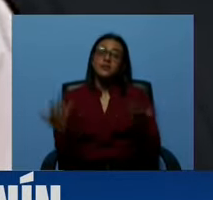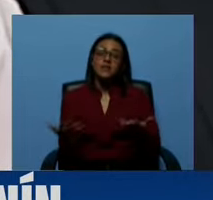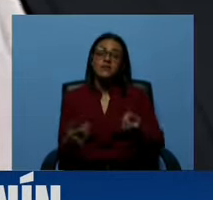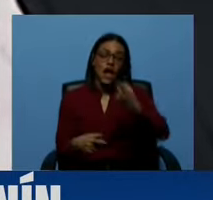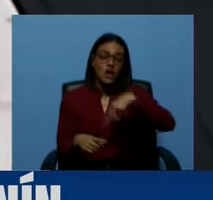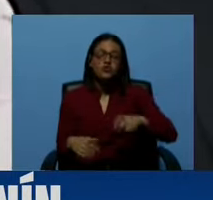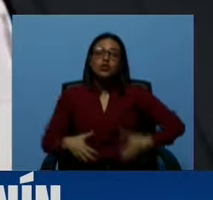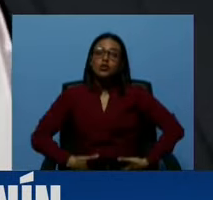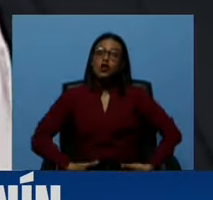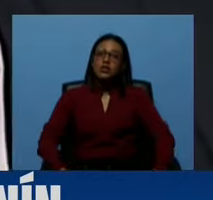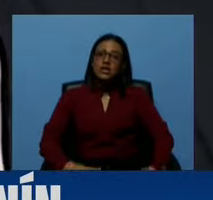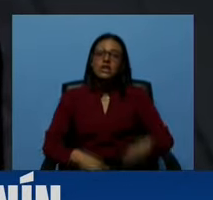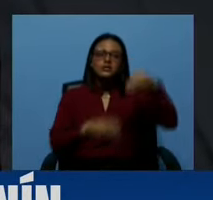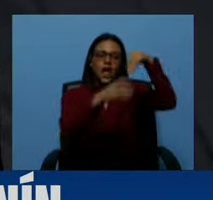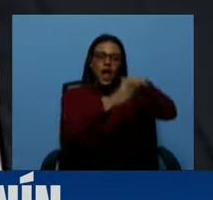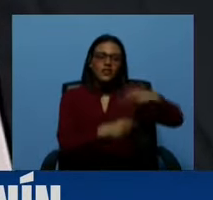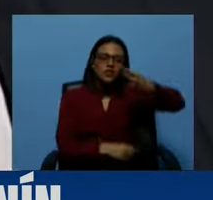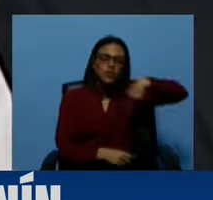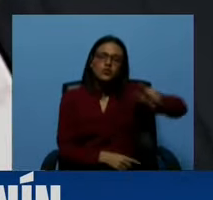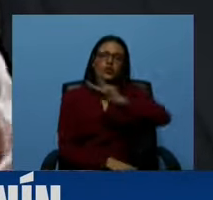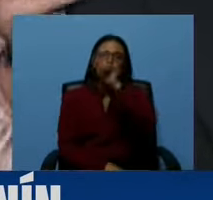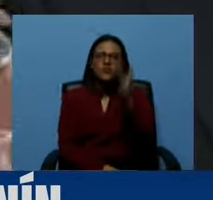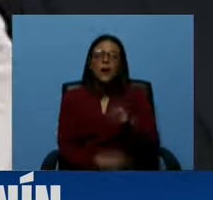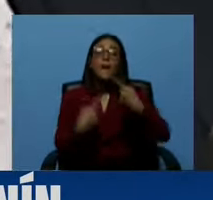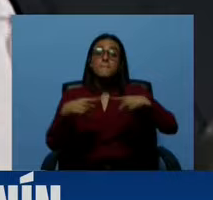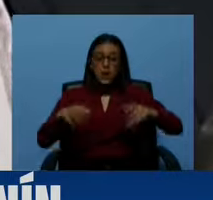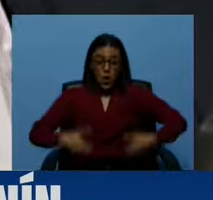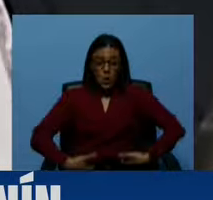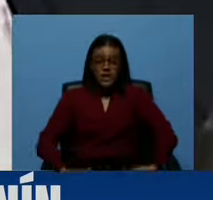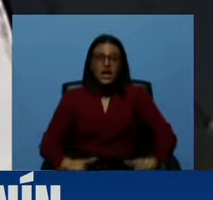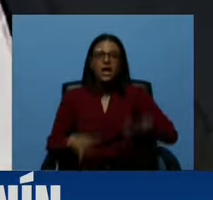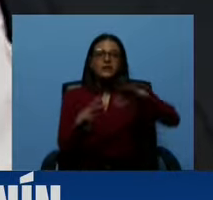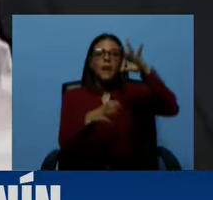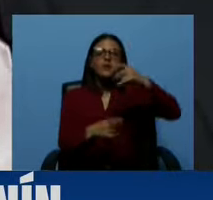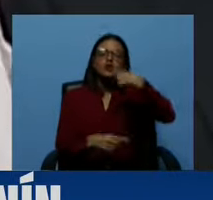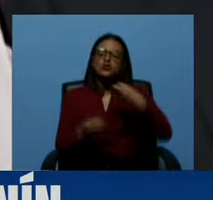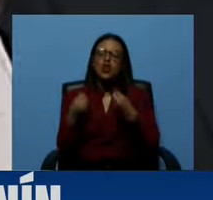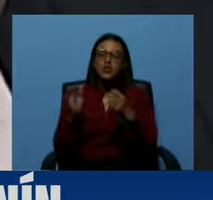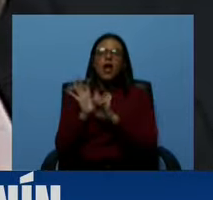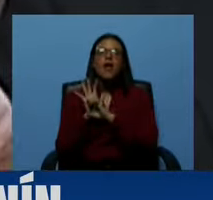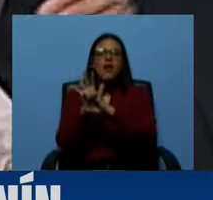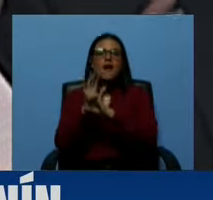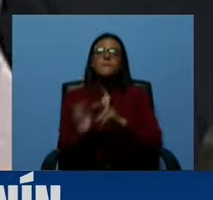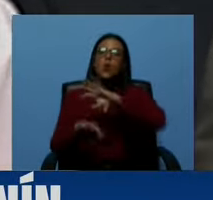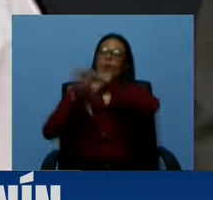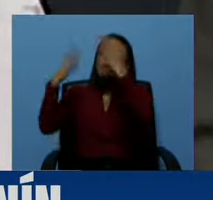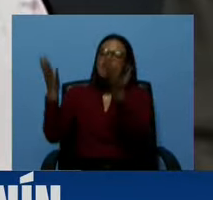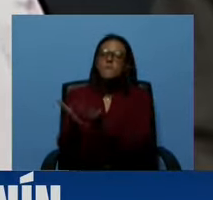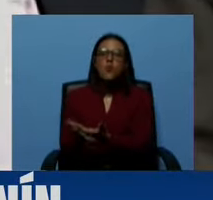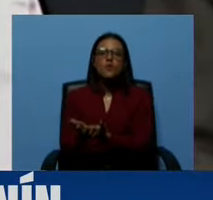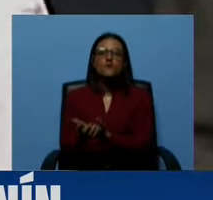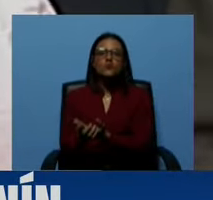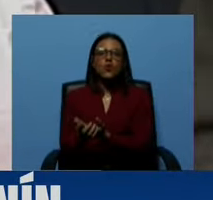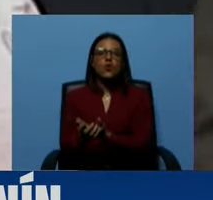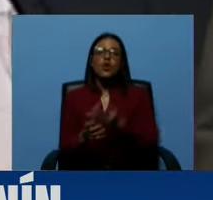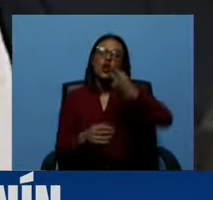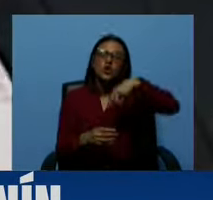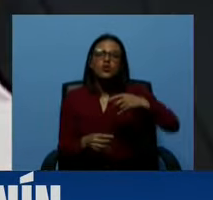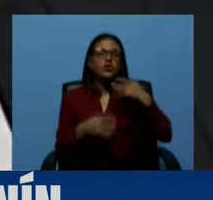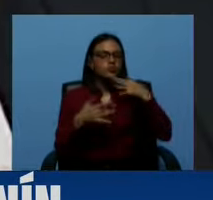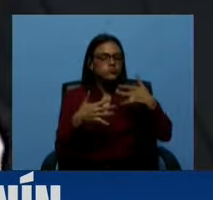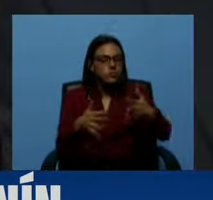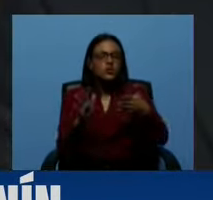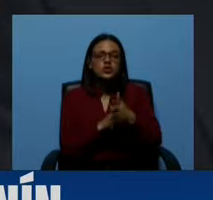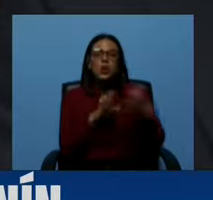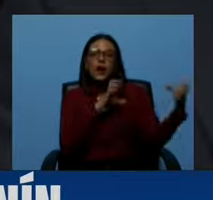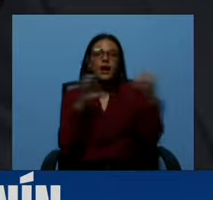riqueza, pero también lo que significa su riqueza espiritual de dar este ejemplo al mundo. Junín, Ayacucho, Carabobo, Boyacá, dar